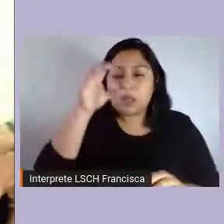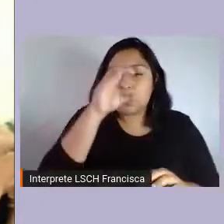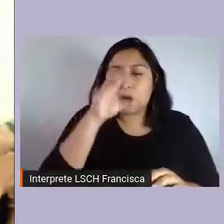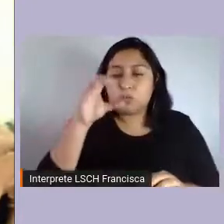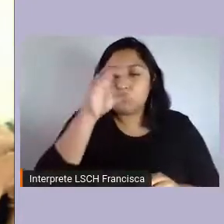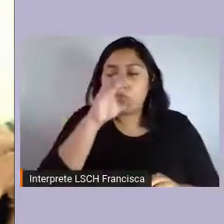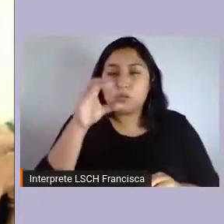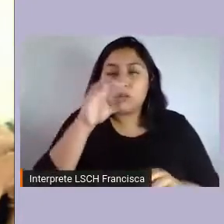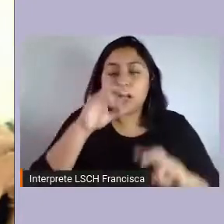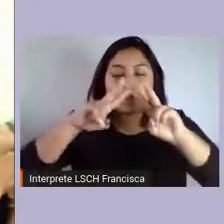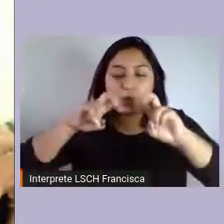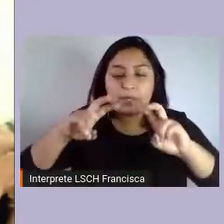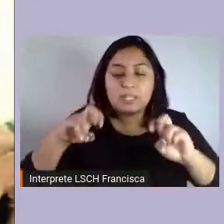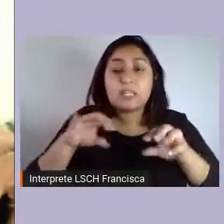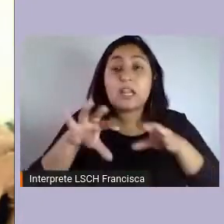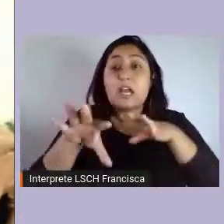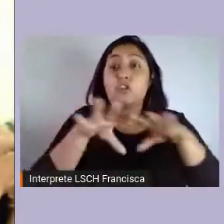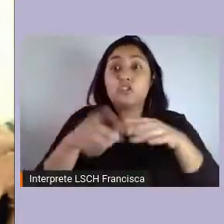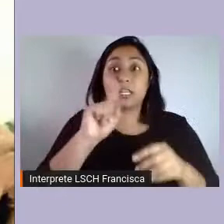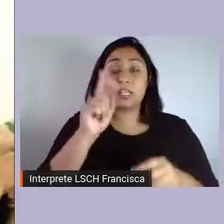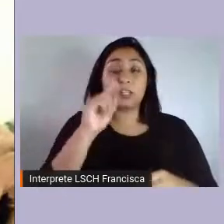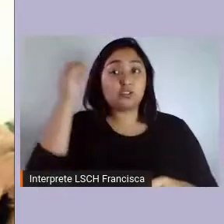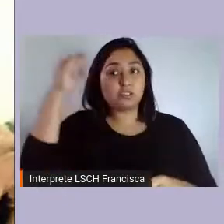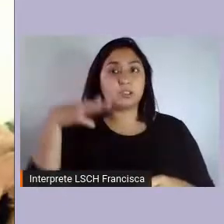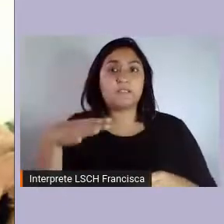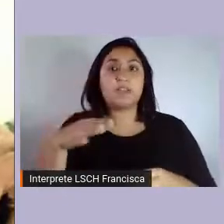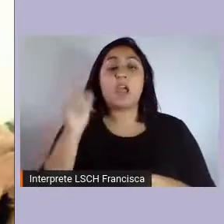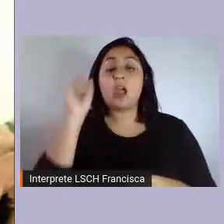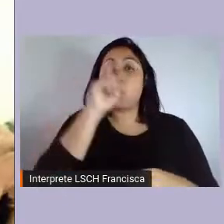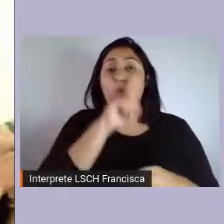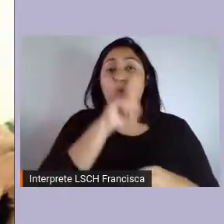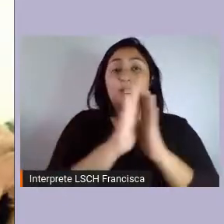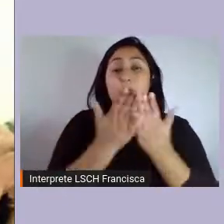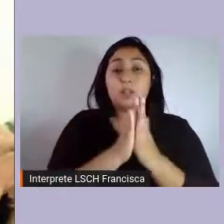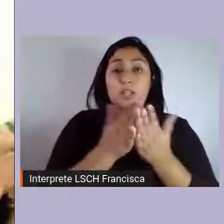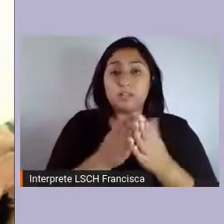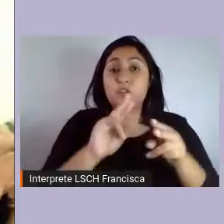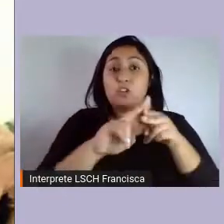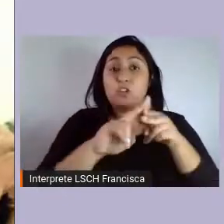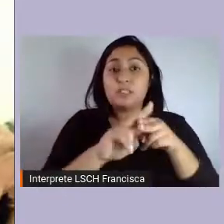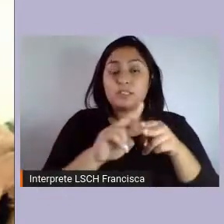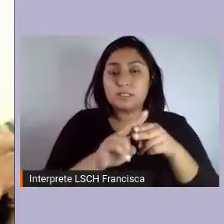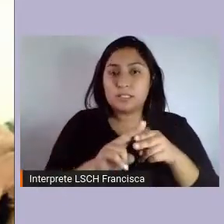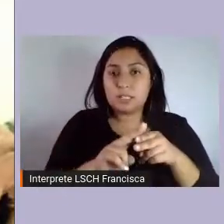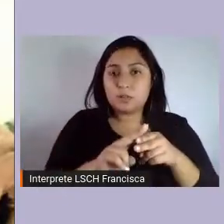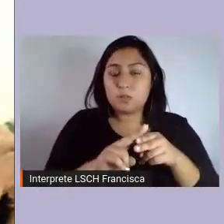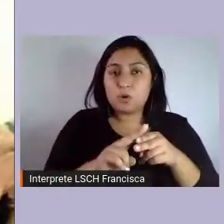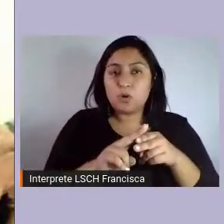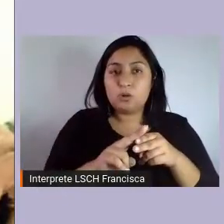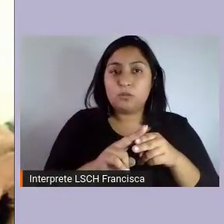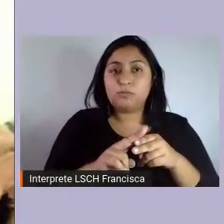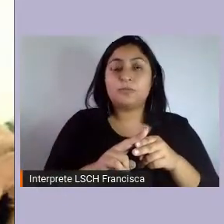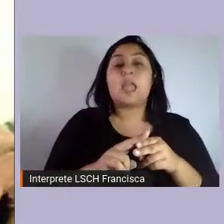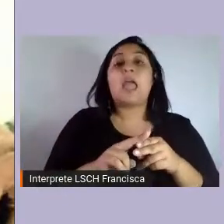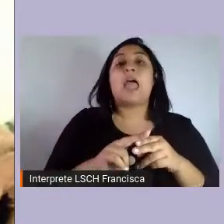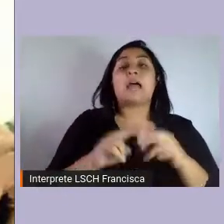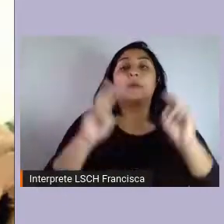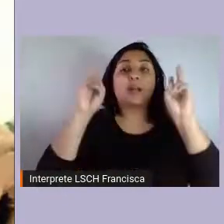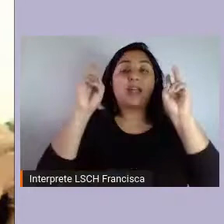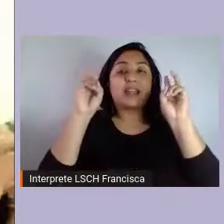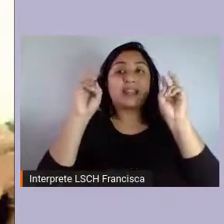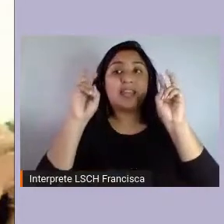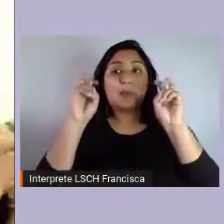grueso público. El último libro que hicimos fue sobre su paso por el Gualmapu y su encuentro con el canto mapuche.